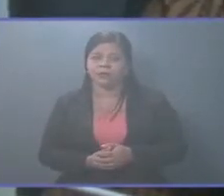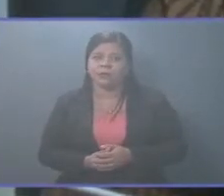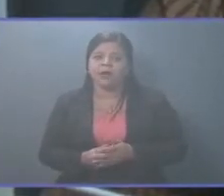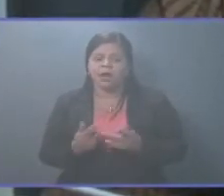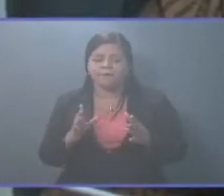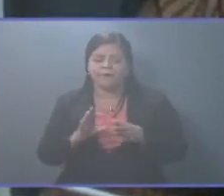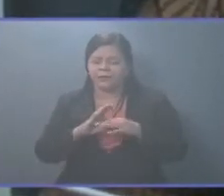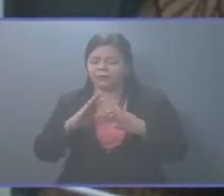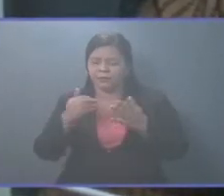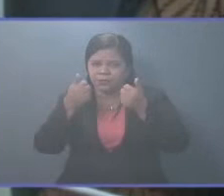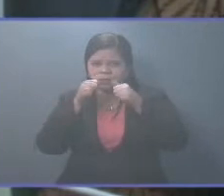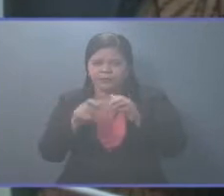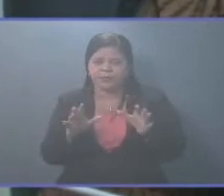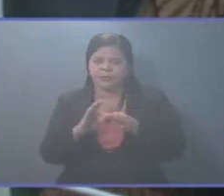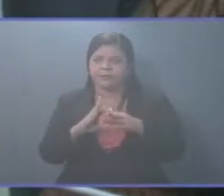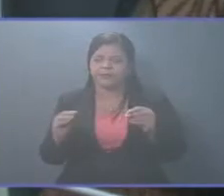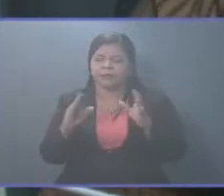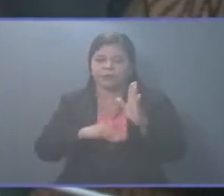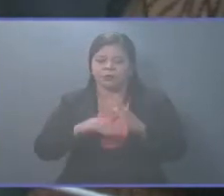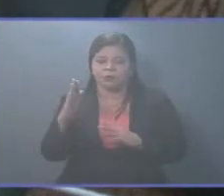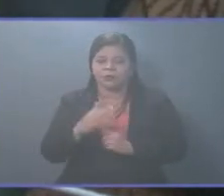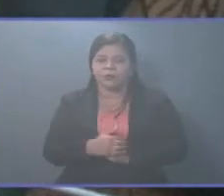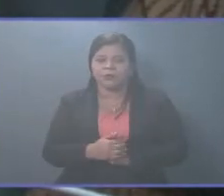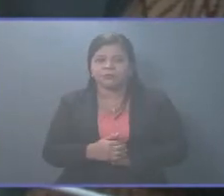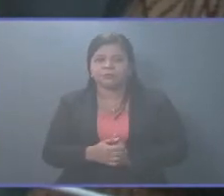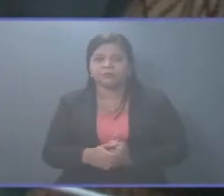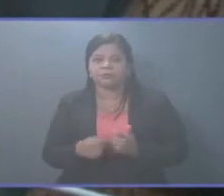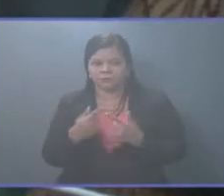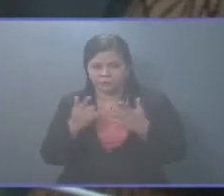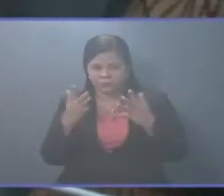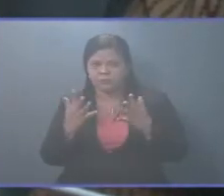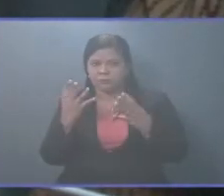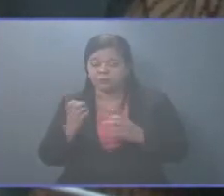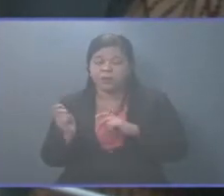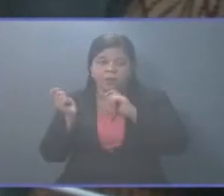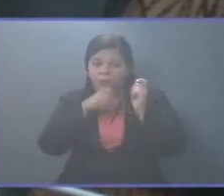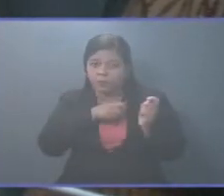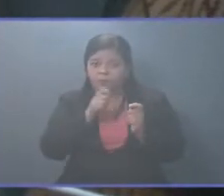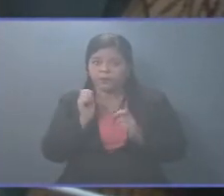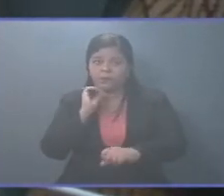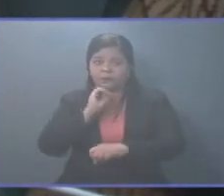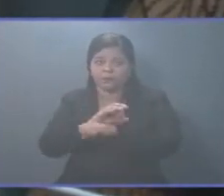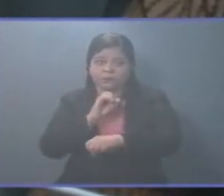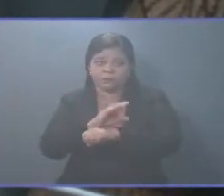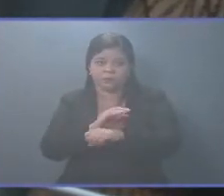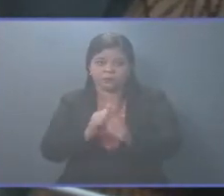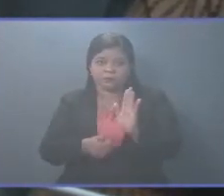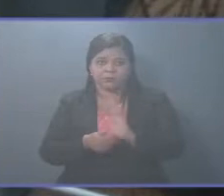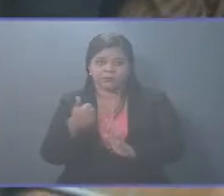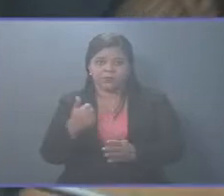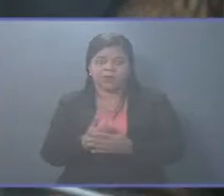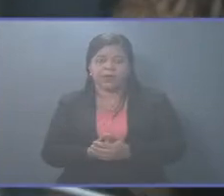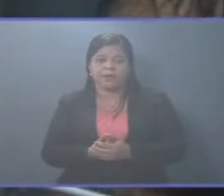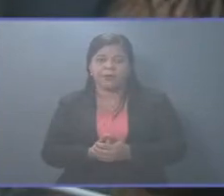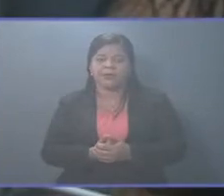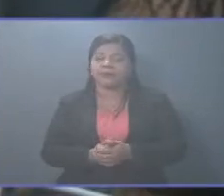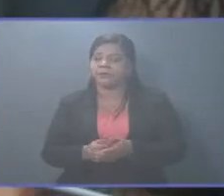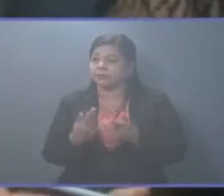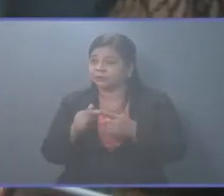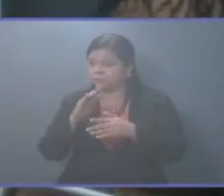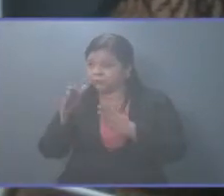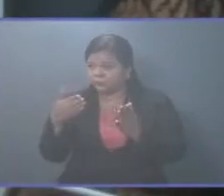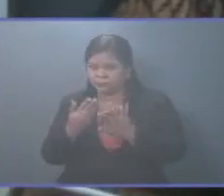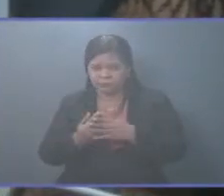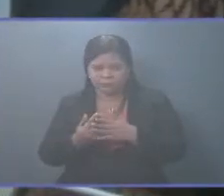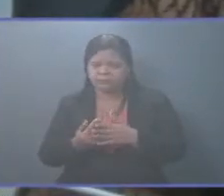si ustedes como CAPI han considerado hacer una carta de recomendaciones donde ustedes pongan las observaciones, por supuesto